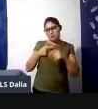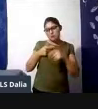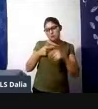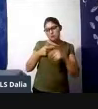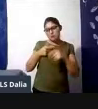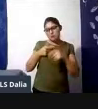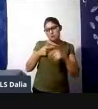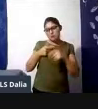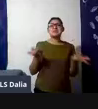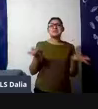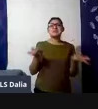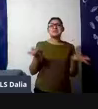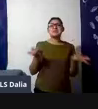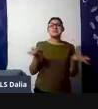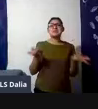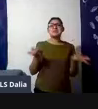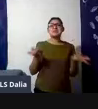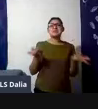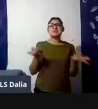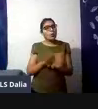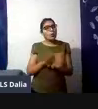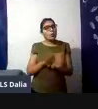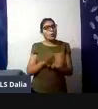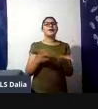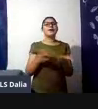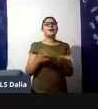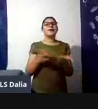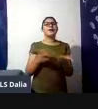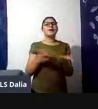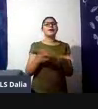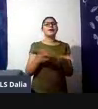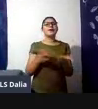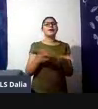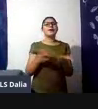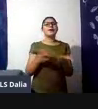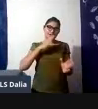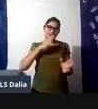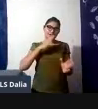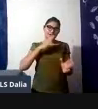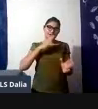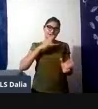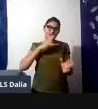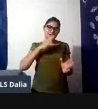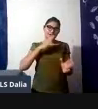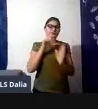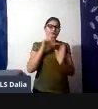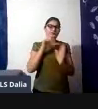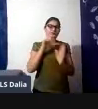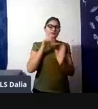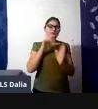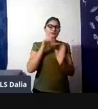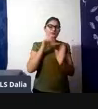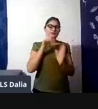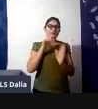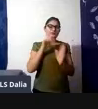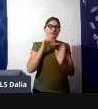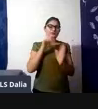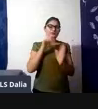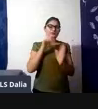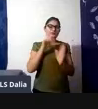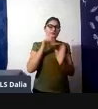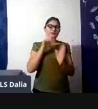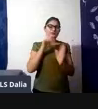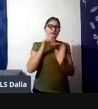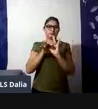¿cómo se llama? No conoces a la persona. Entonces, primera cosa, pues bueno, porque me pone, pero es que esa es invasión a la privacidad, tiene que ser